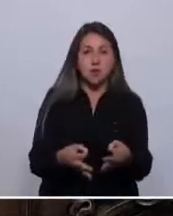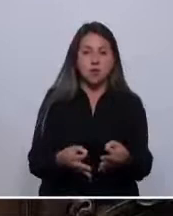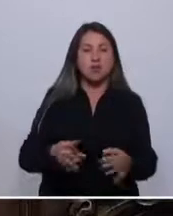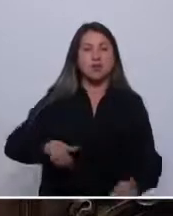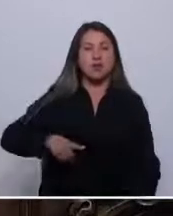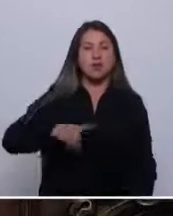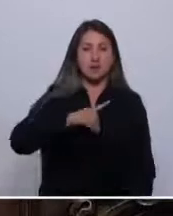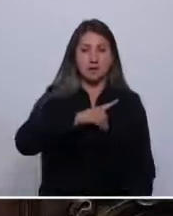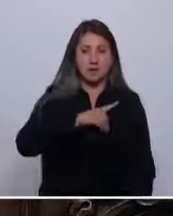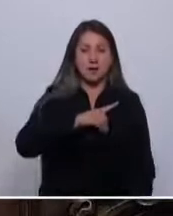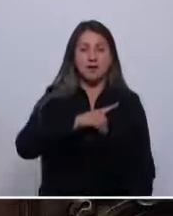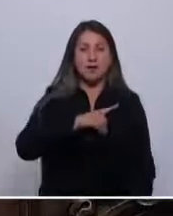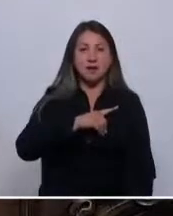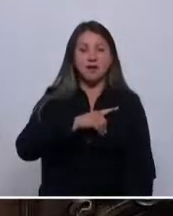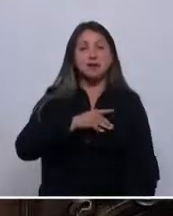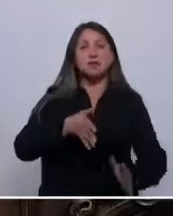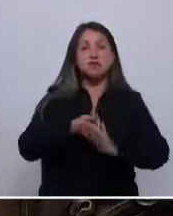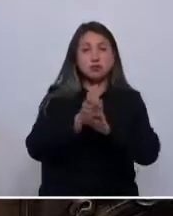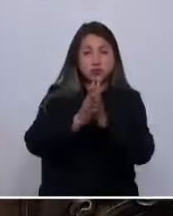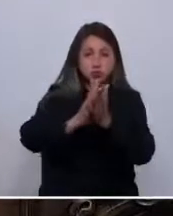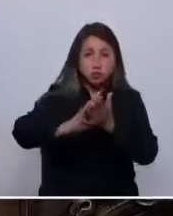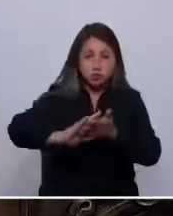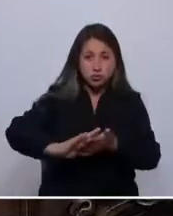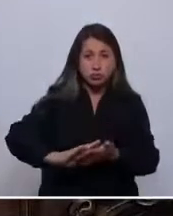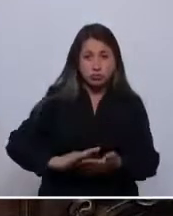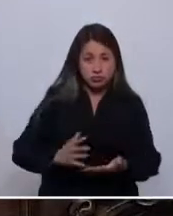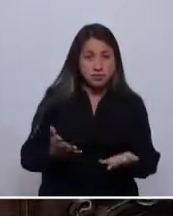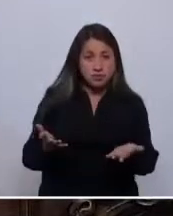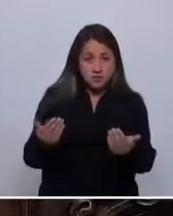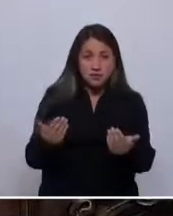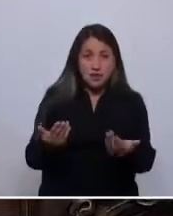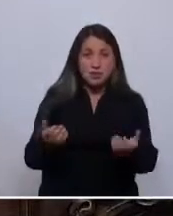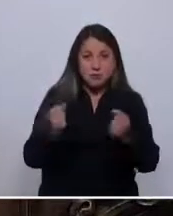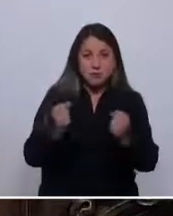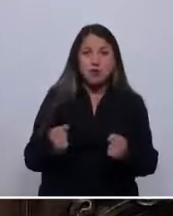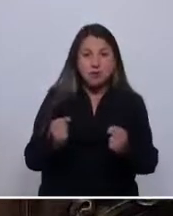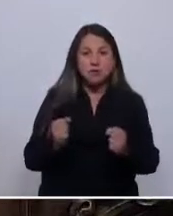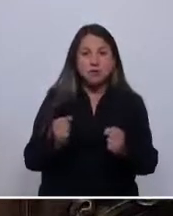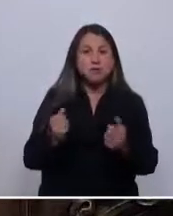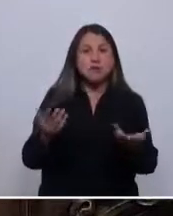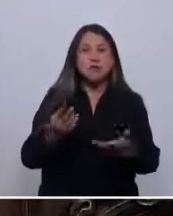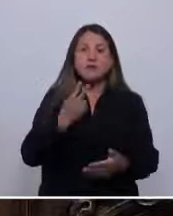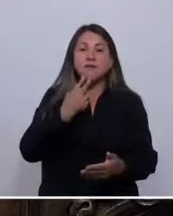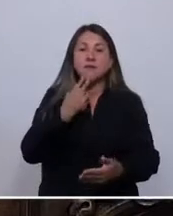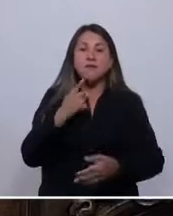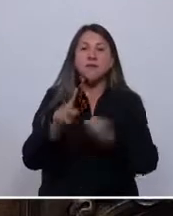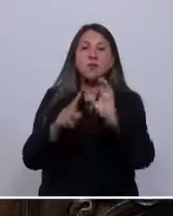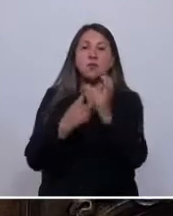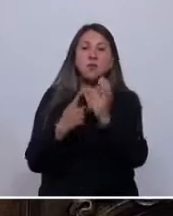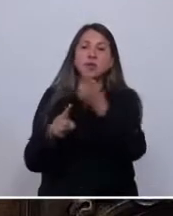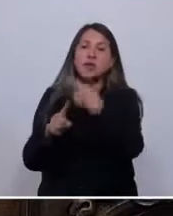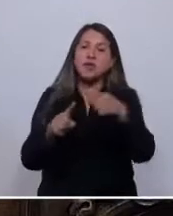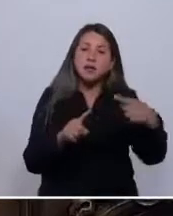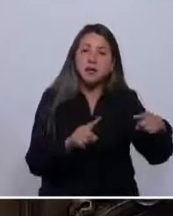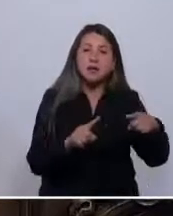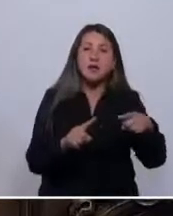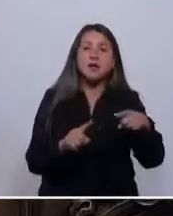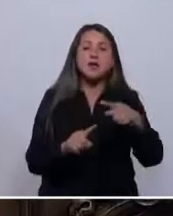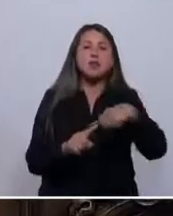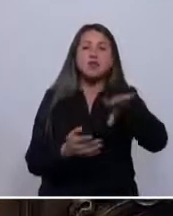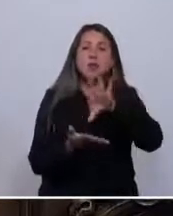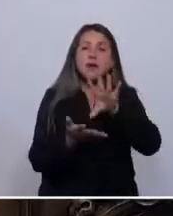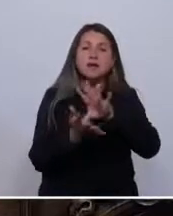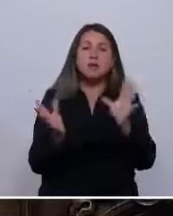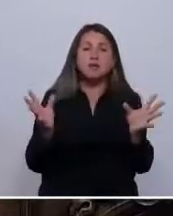digna, donde todos tengamos lo necesario para vivir. Una casa intercultural y plurinacional, donde